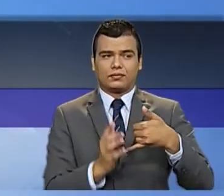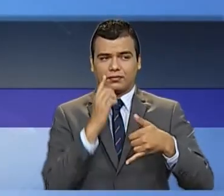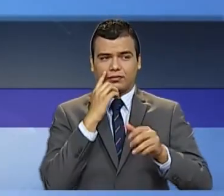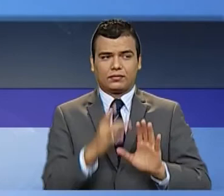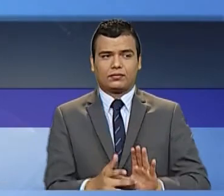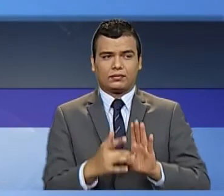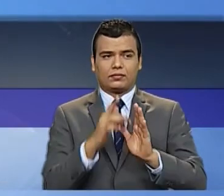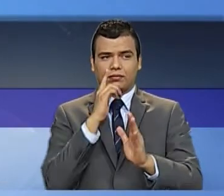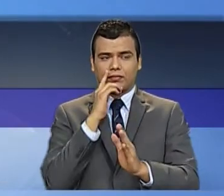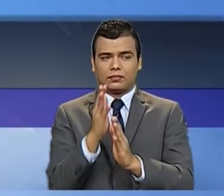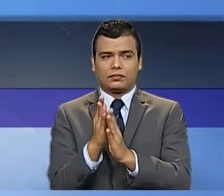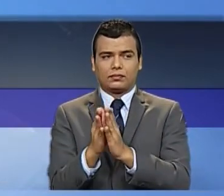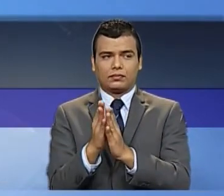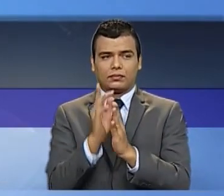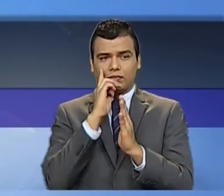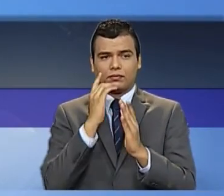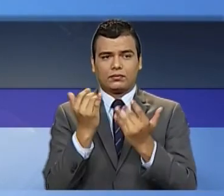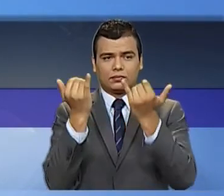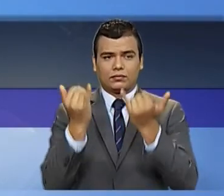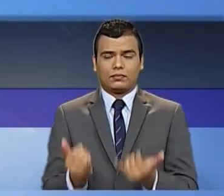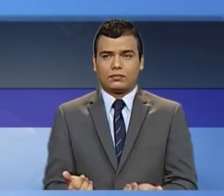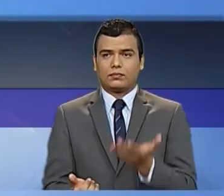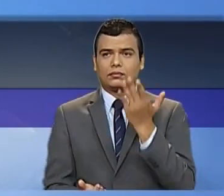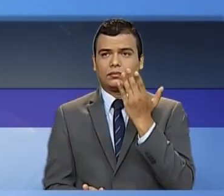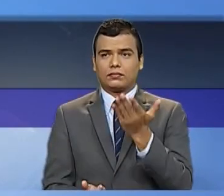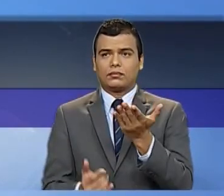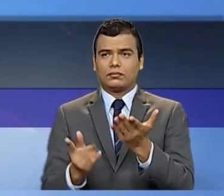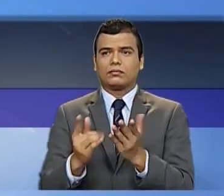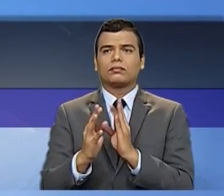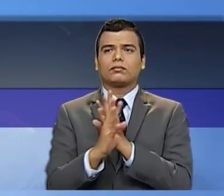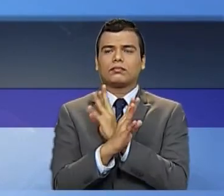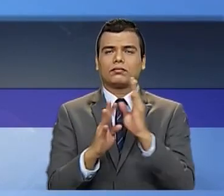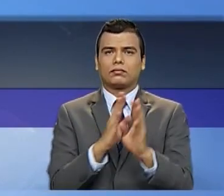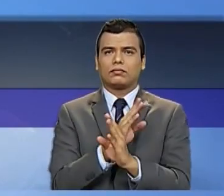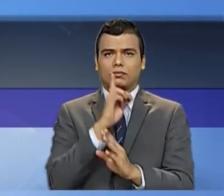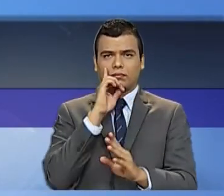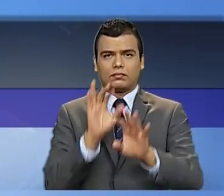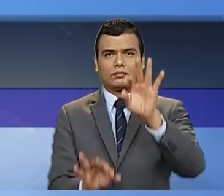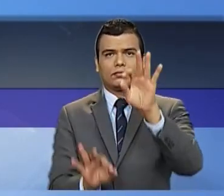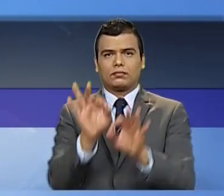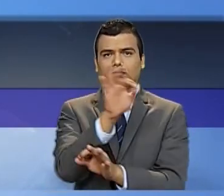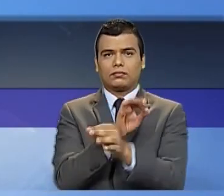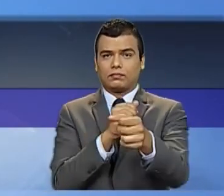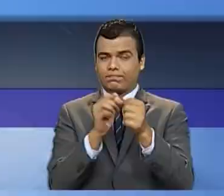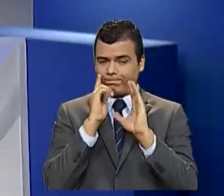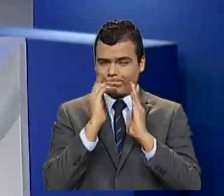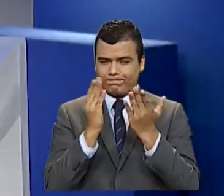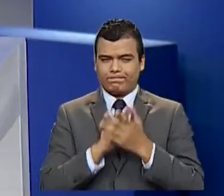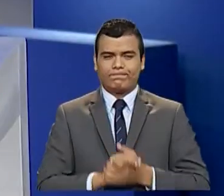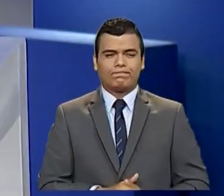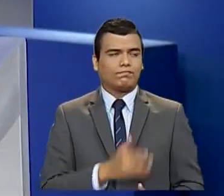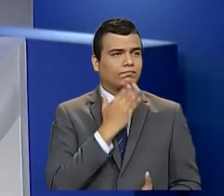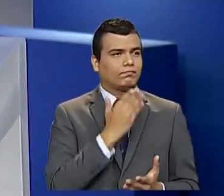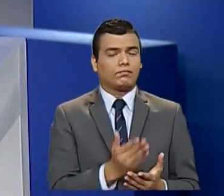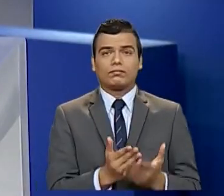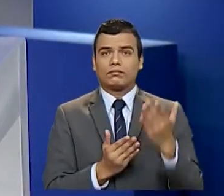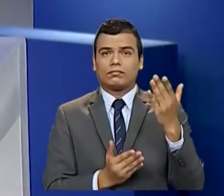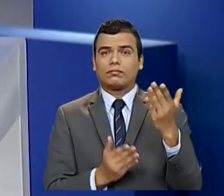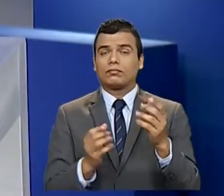del país. Es la información que tenemos a esta hora desde el centro de Cali. Wilson Morales, Telepacífico Noticias. Muchas